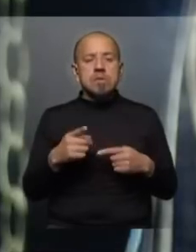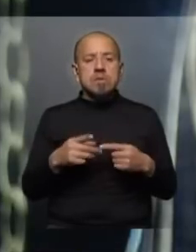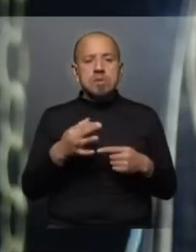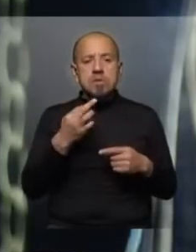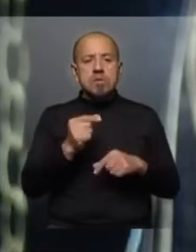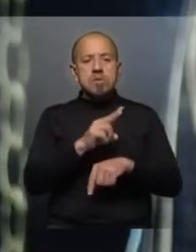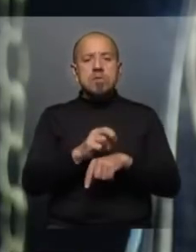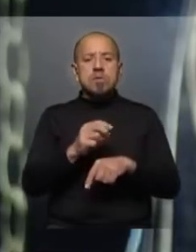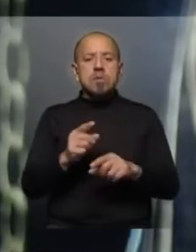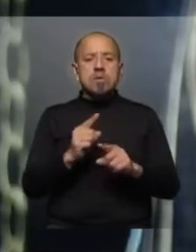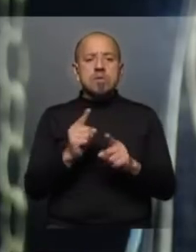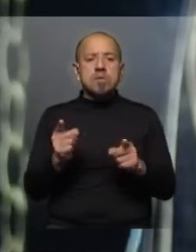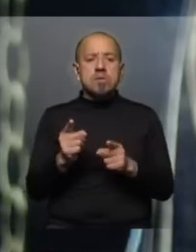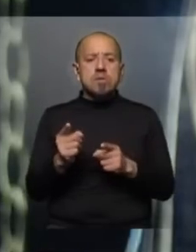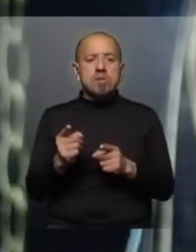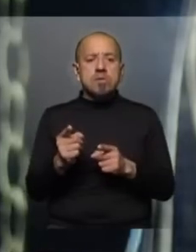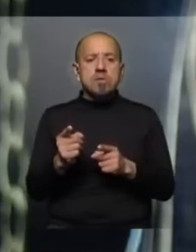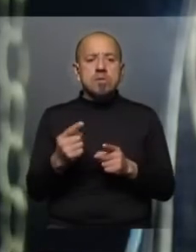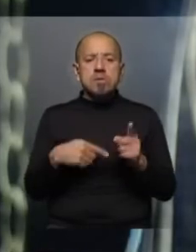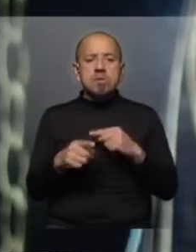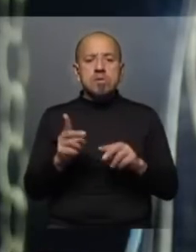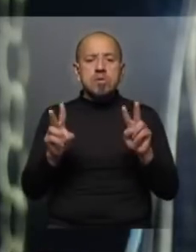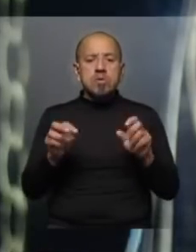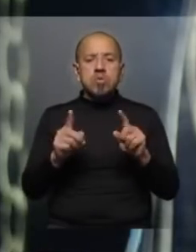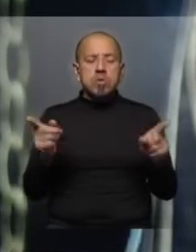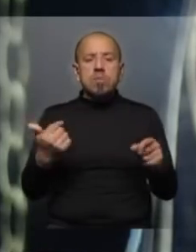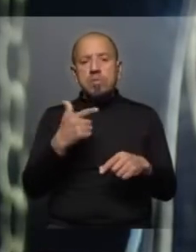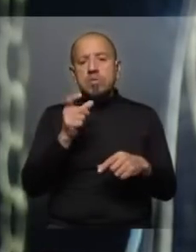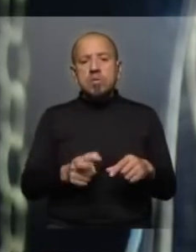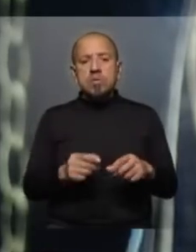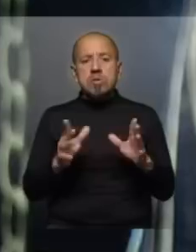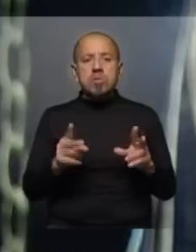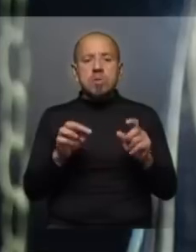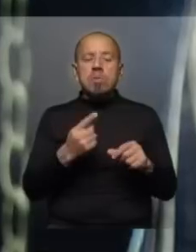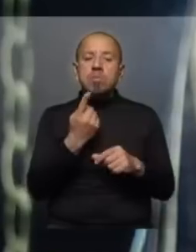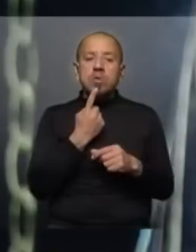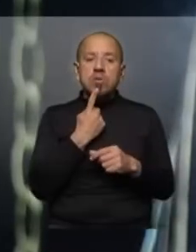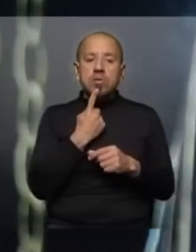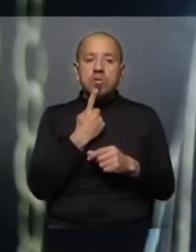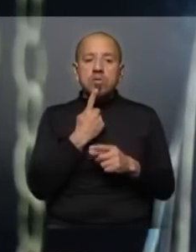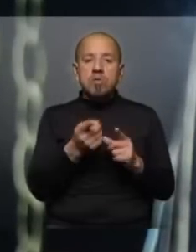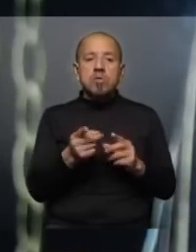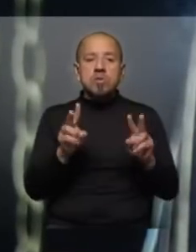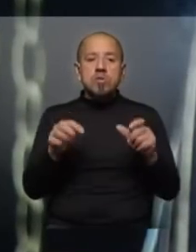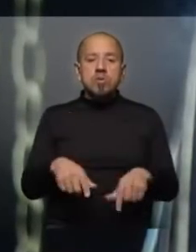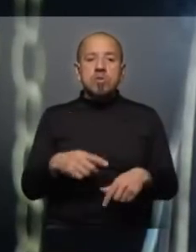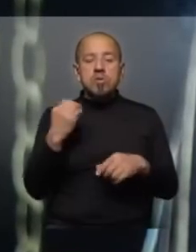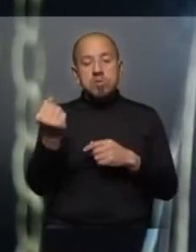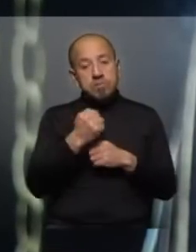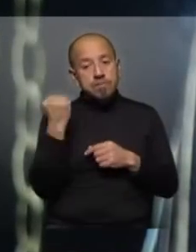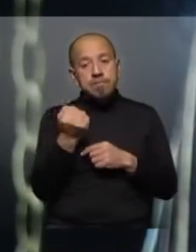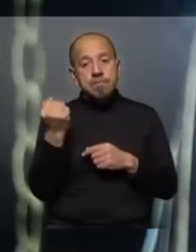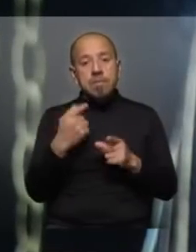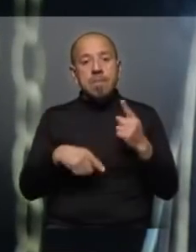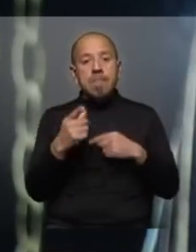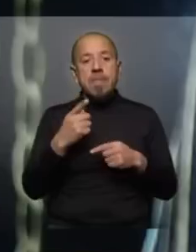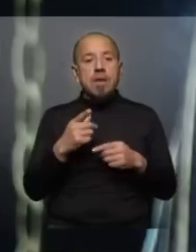fiscal no es una razón no no no es un no es una cuestión personal es una cuestión política es un cargo de demasiado importante para